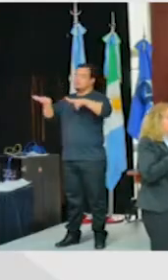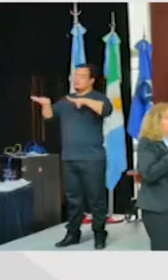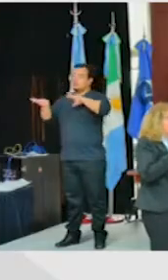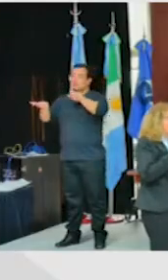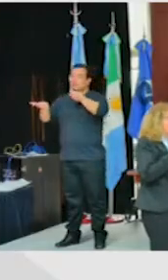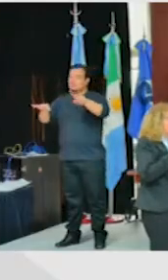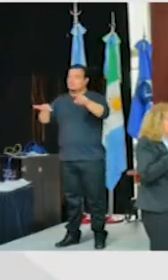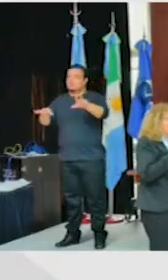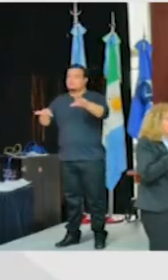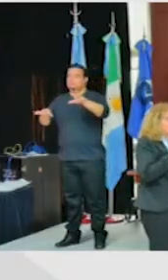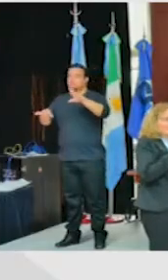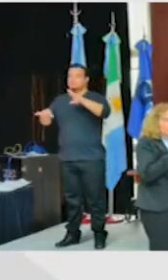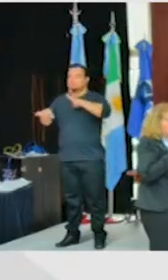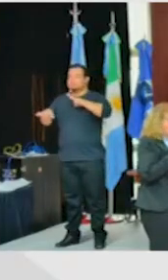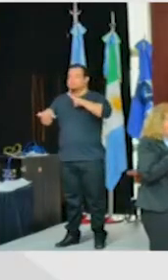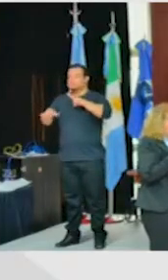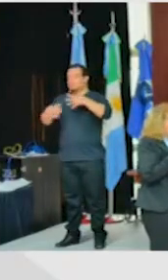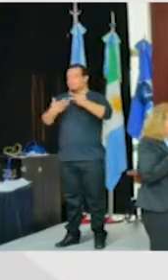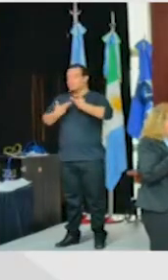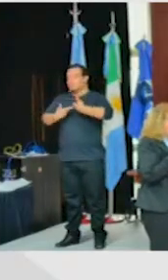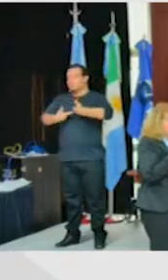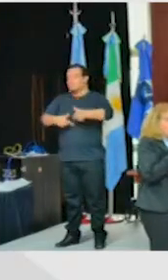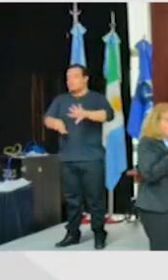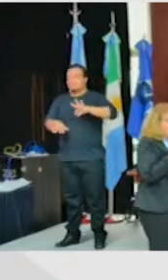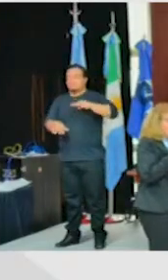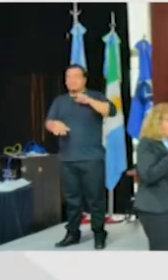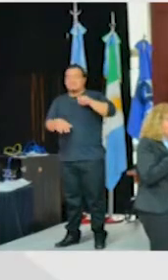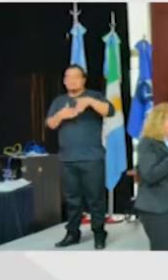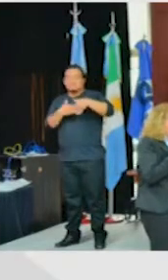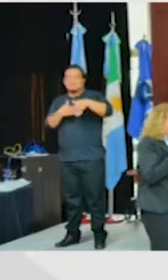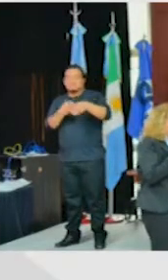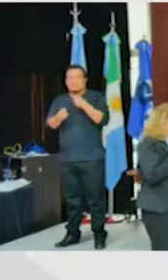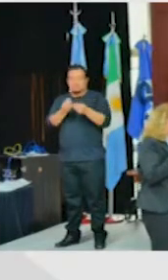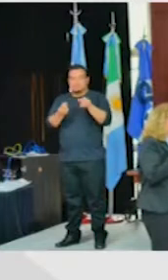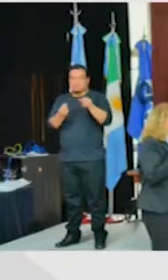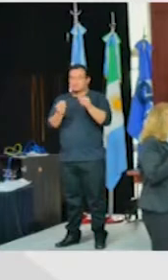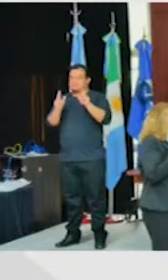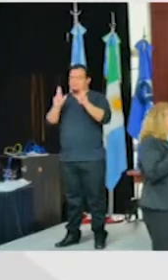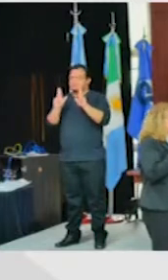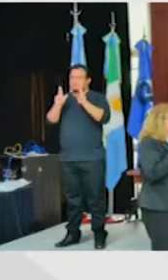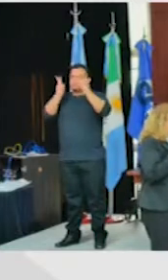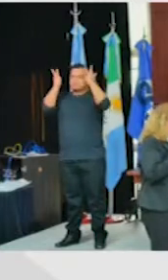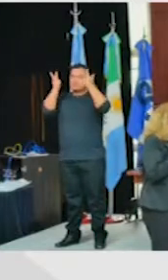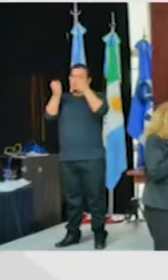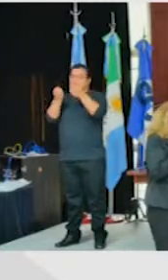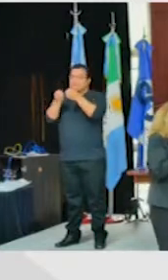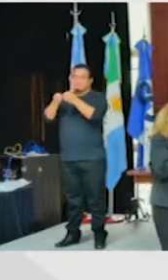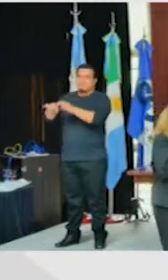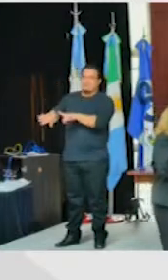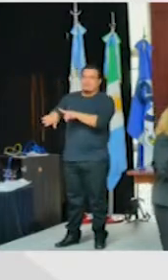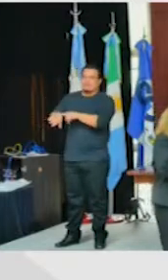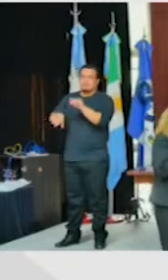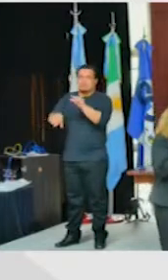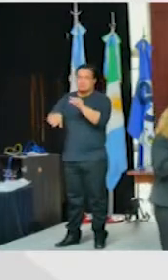a no saber cómo iba a continuar. Tengo mucha bronca. No pensaba perderla tan pronto. Estaba buscando una persona para